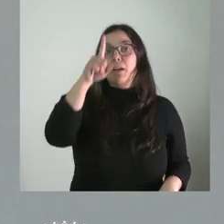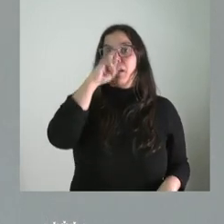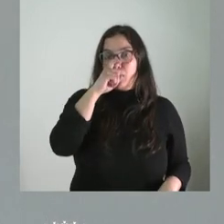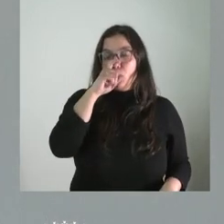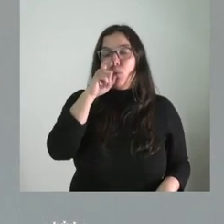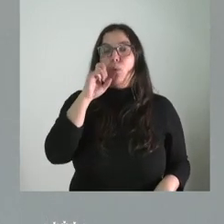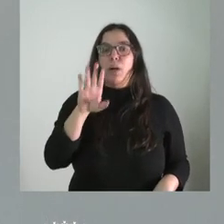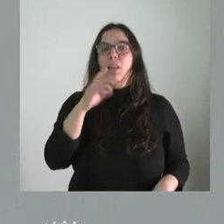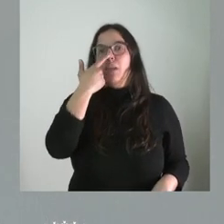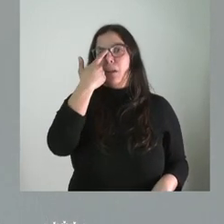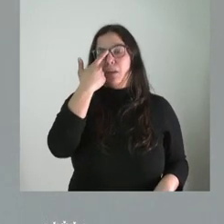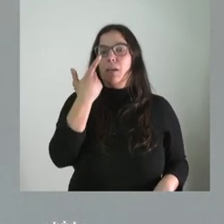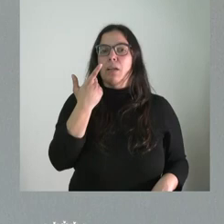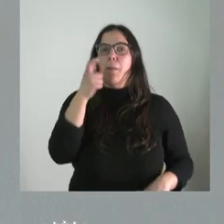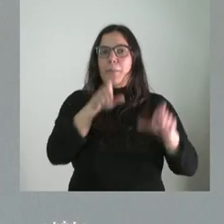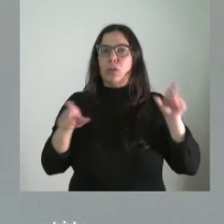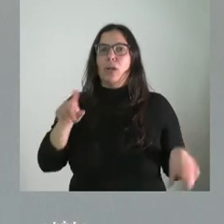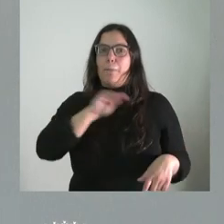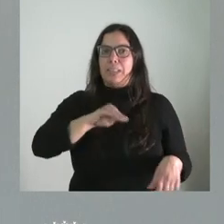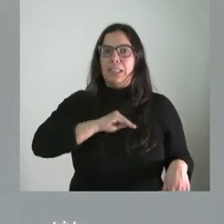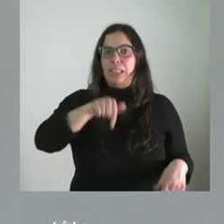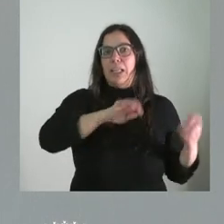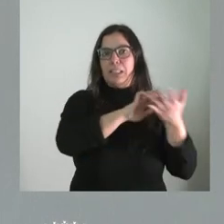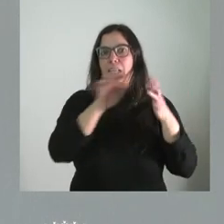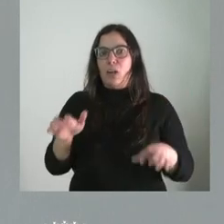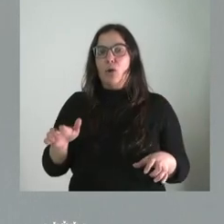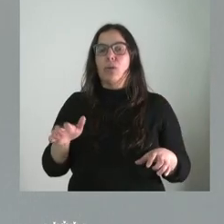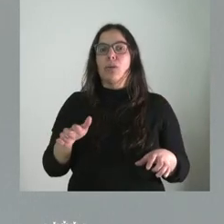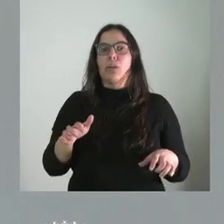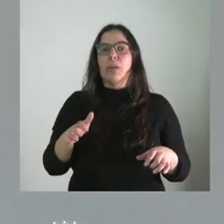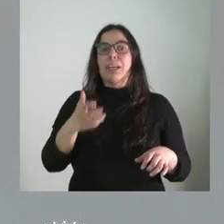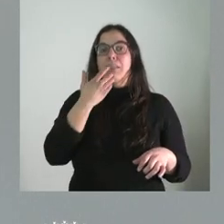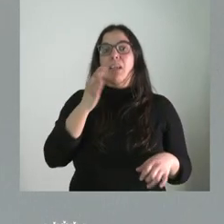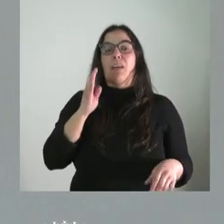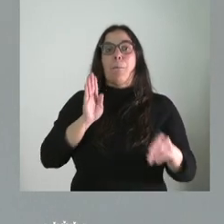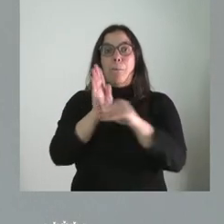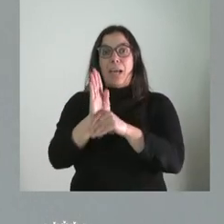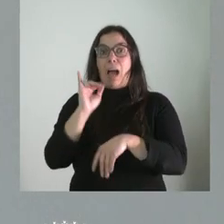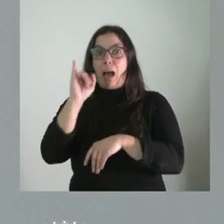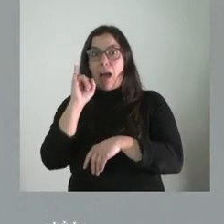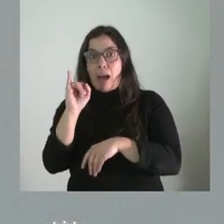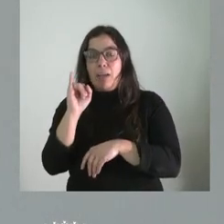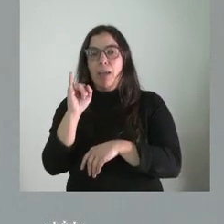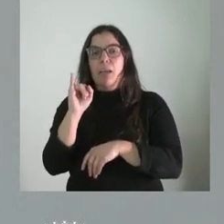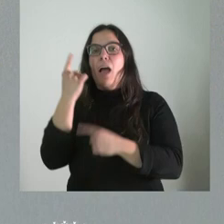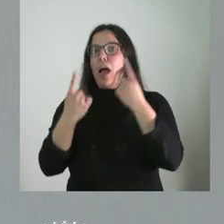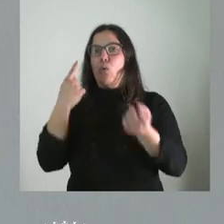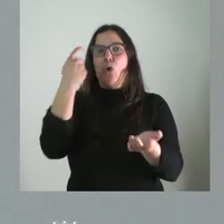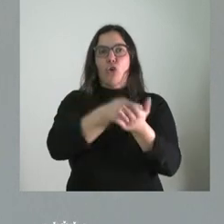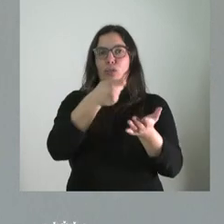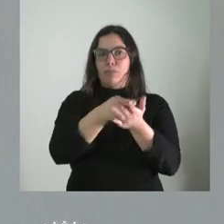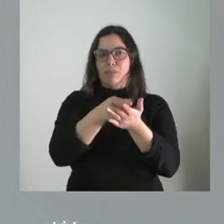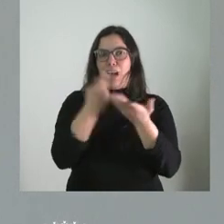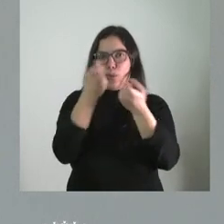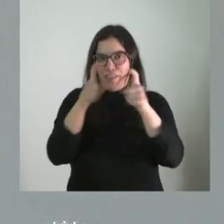es un volumen muy relevante de personas en Castilla y León las que teniendo algún tipo de beca Universitaria no pagan ya las tasas y por tanto